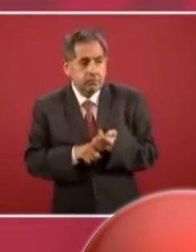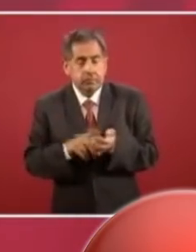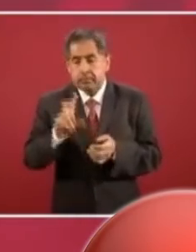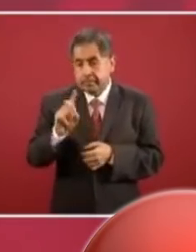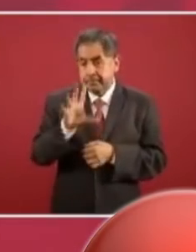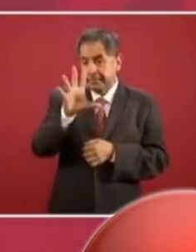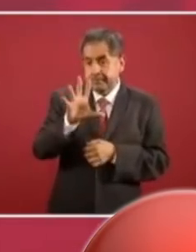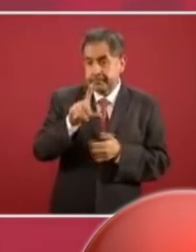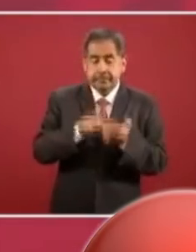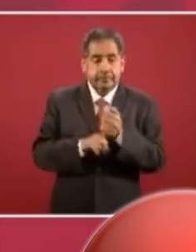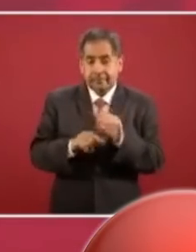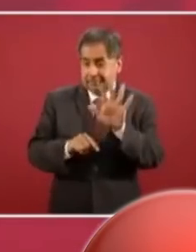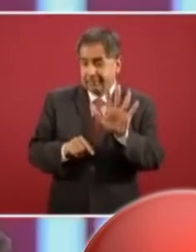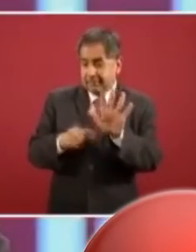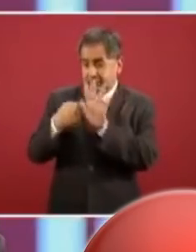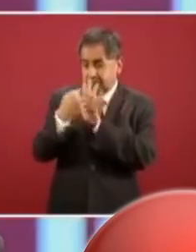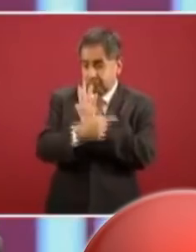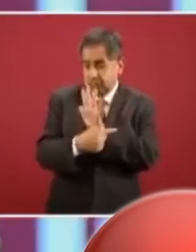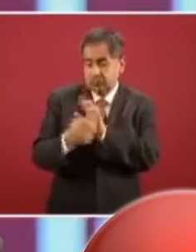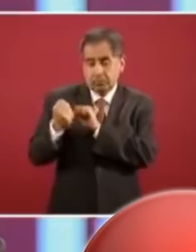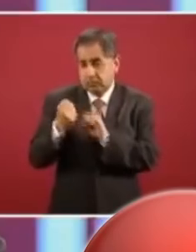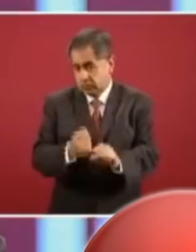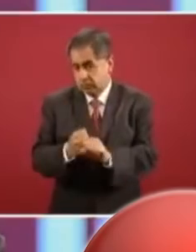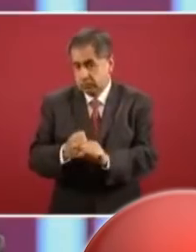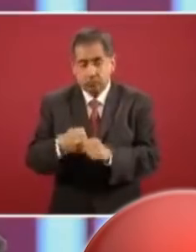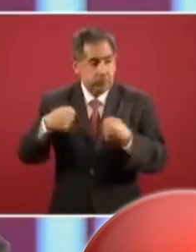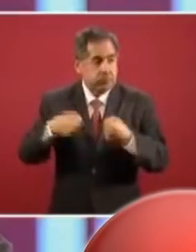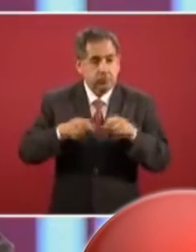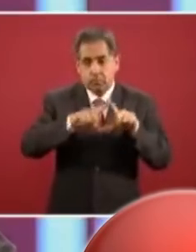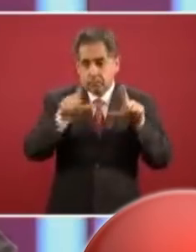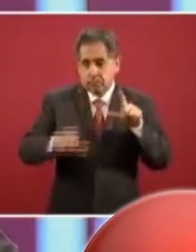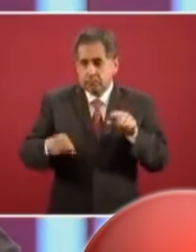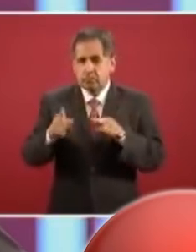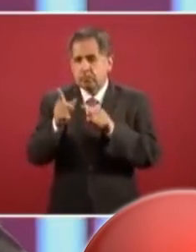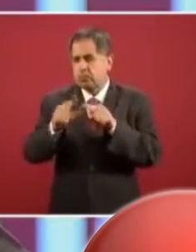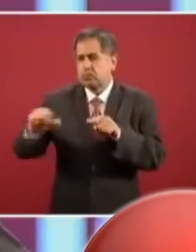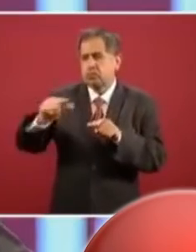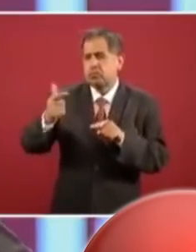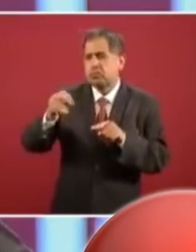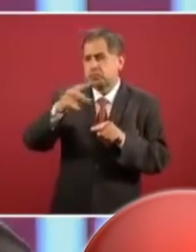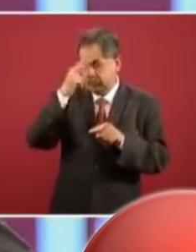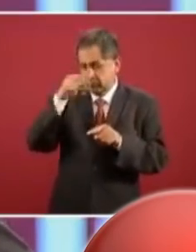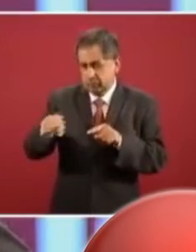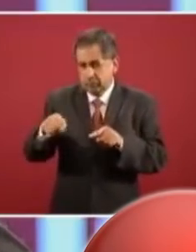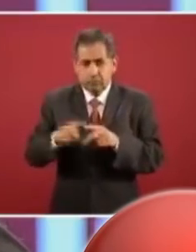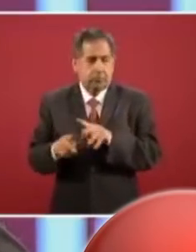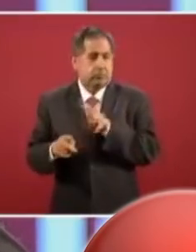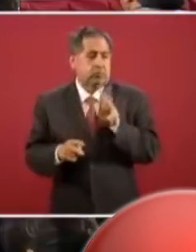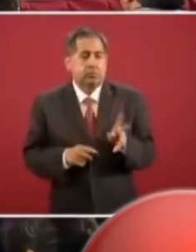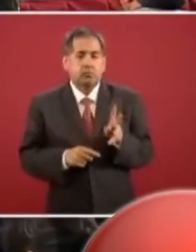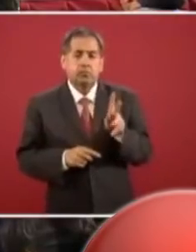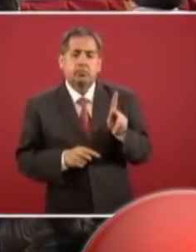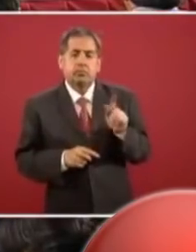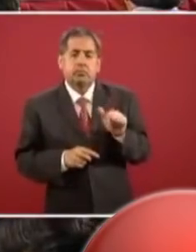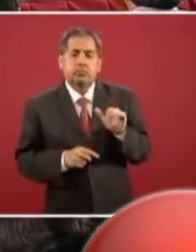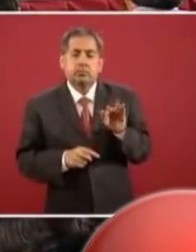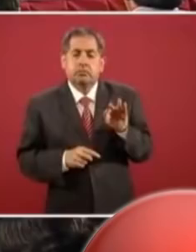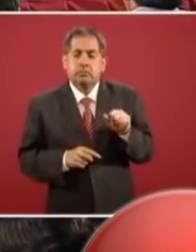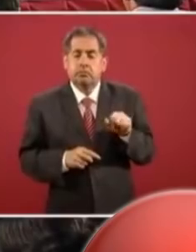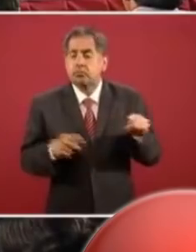35, 5 impactaron de manera directa el territorio nacional, 1 en el Golfo, 4 en el